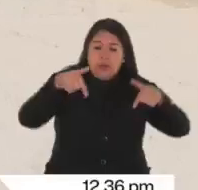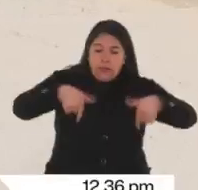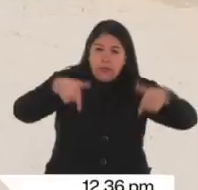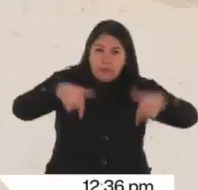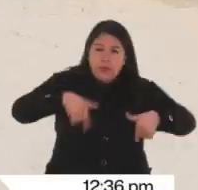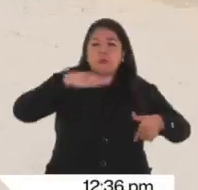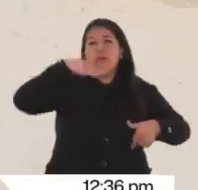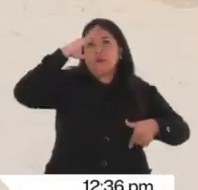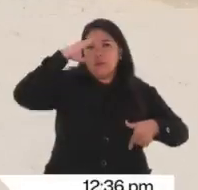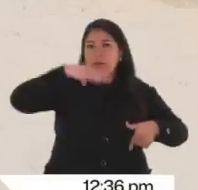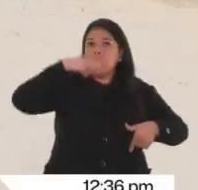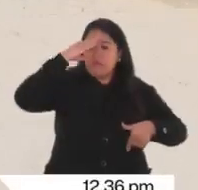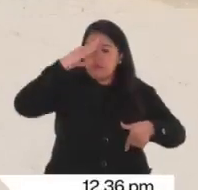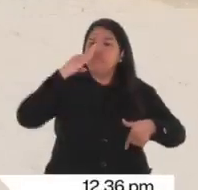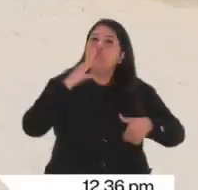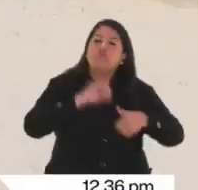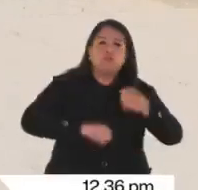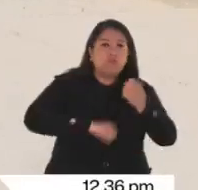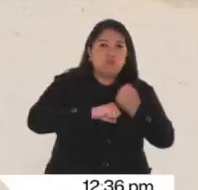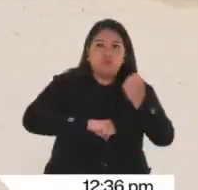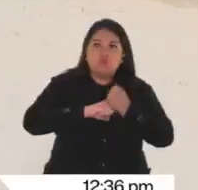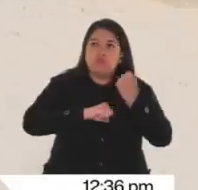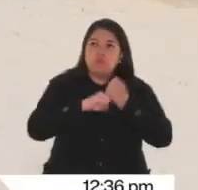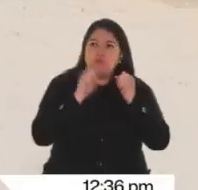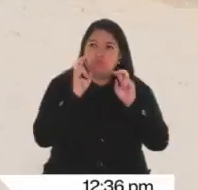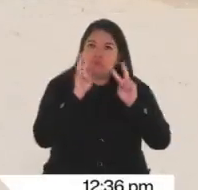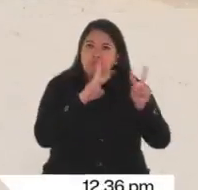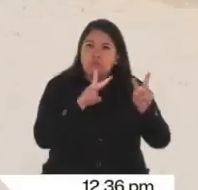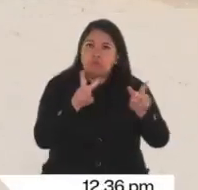desde Medellín, estaremos muy atentos a cómo avanza